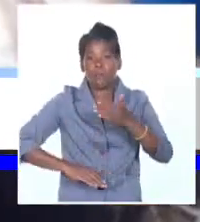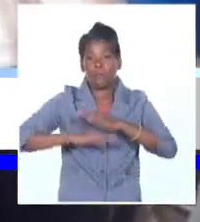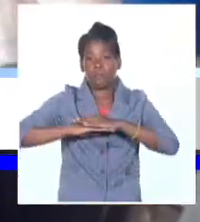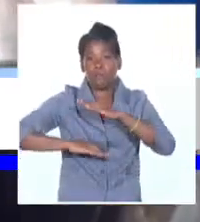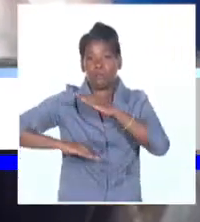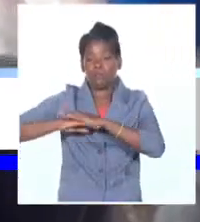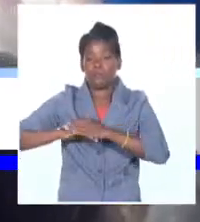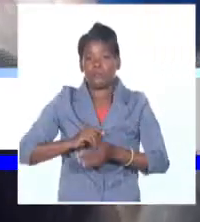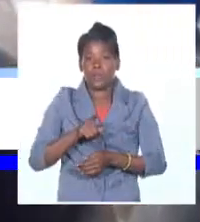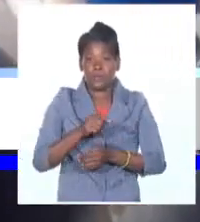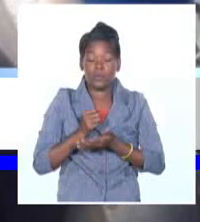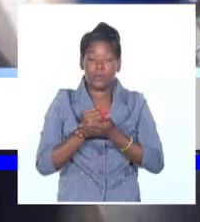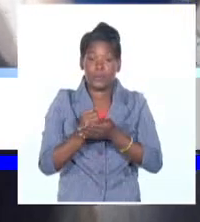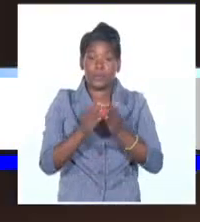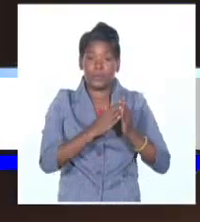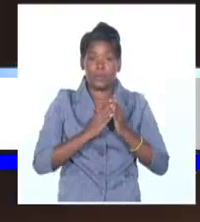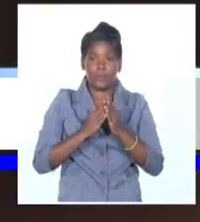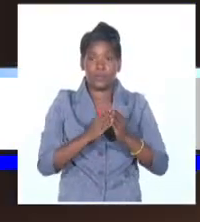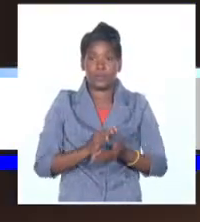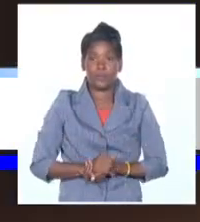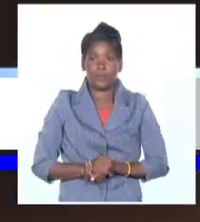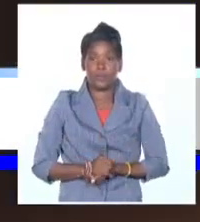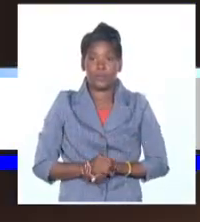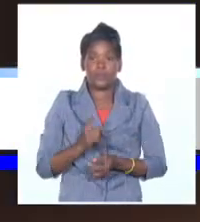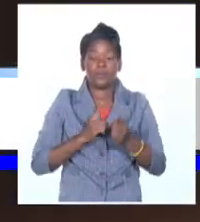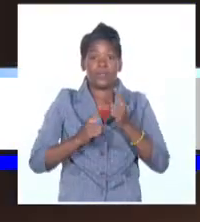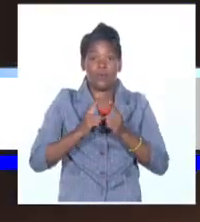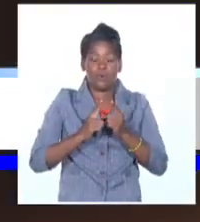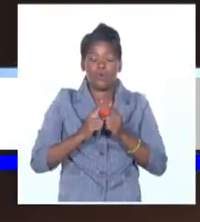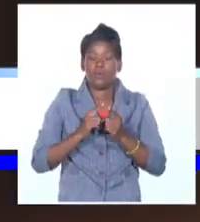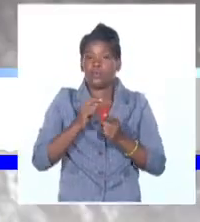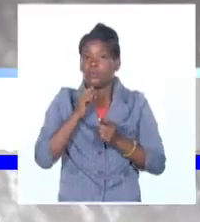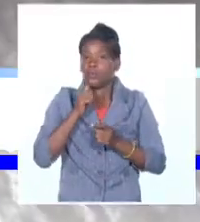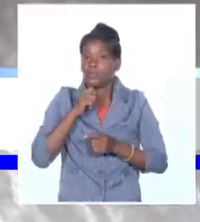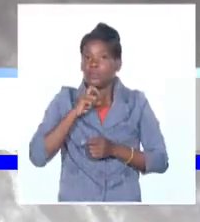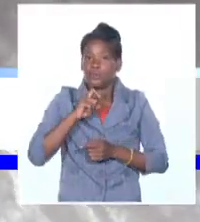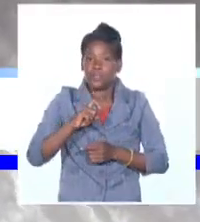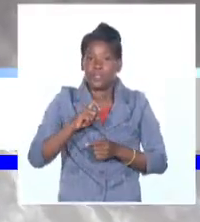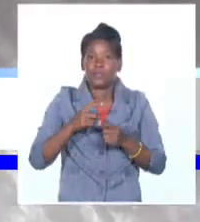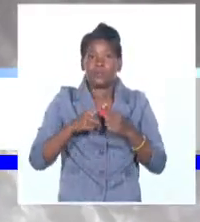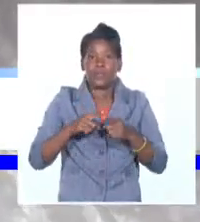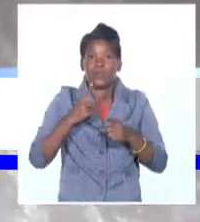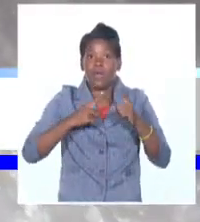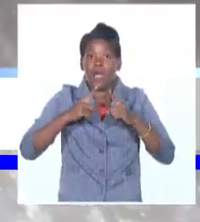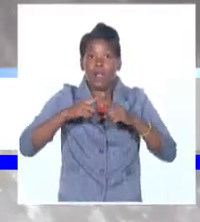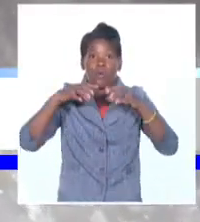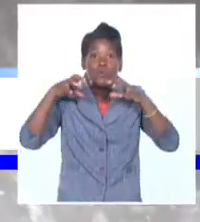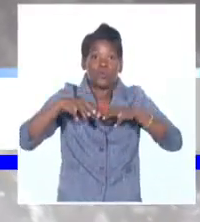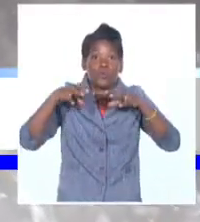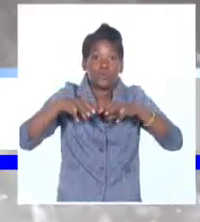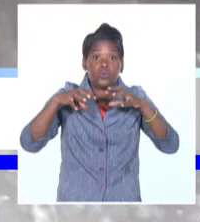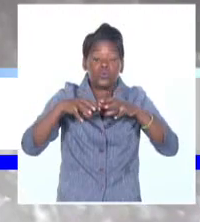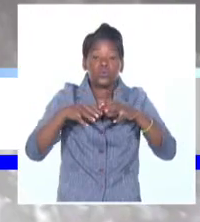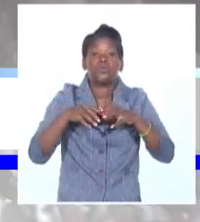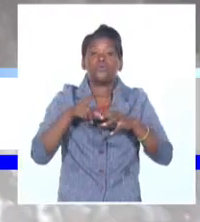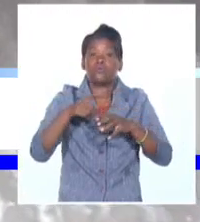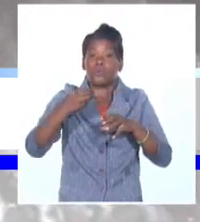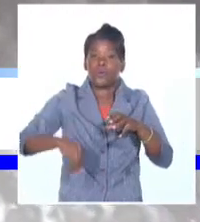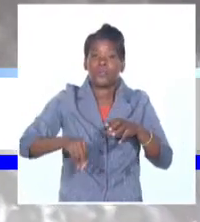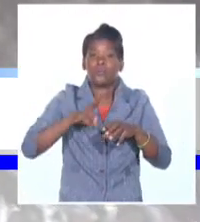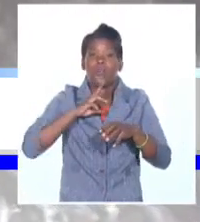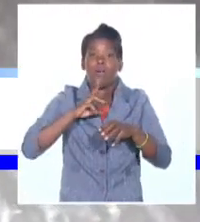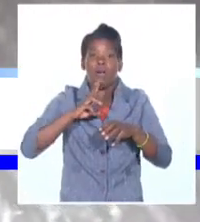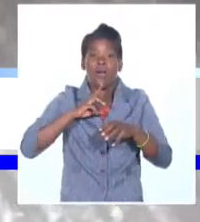población aprovecha los escasos momentos de precipitaciones. Retener volúmenes de